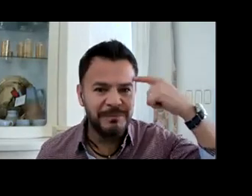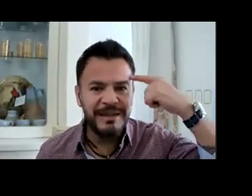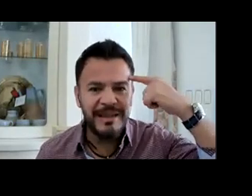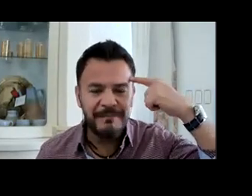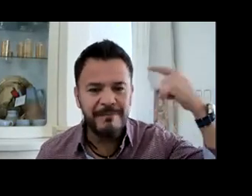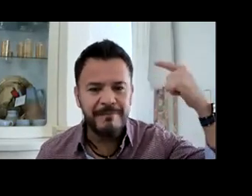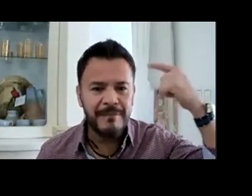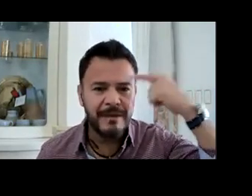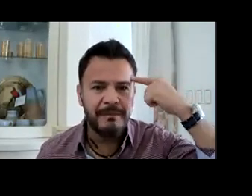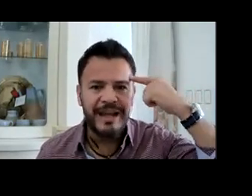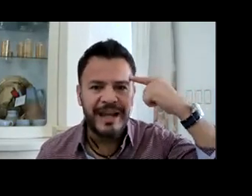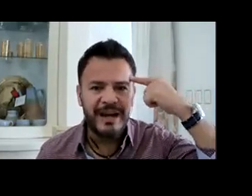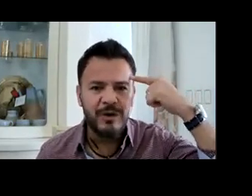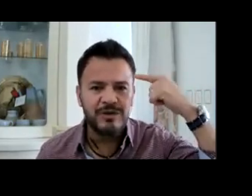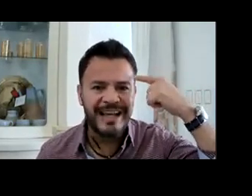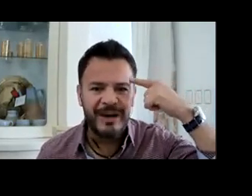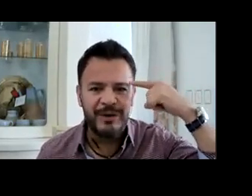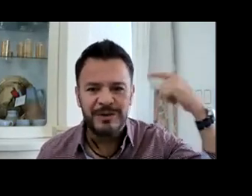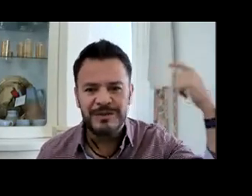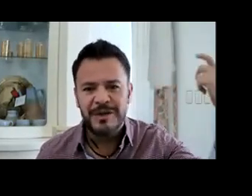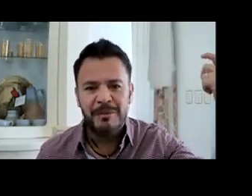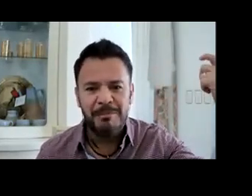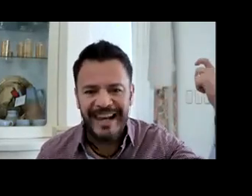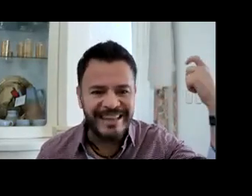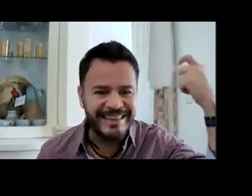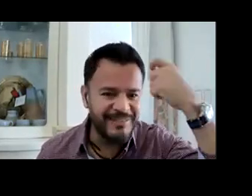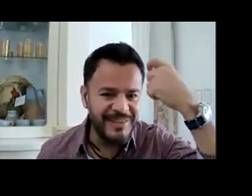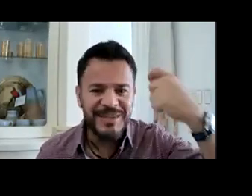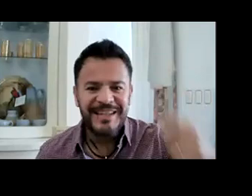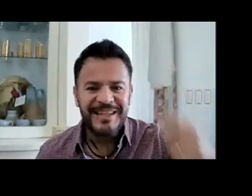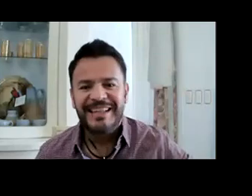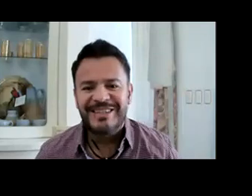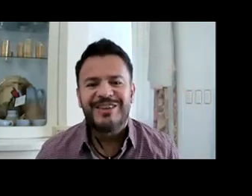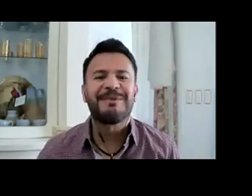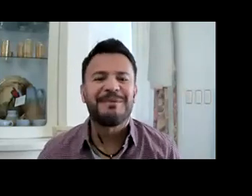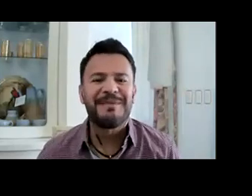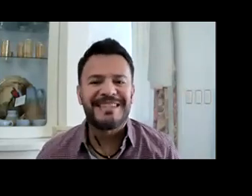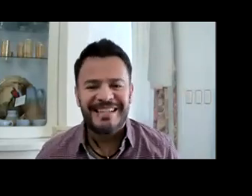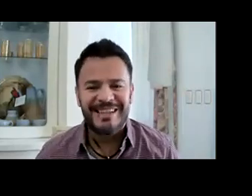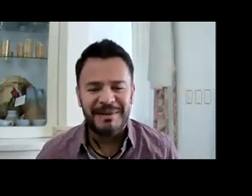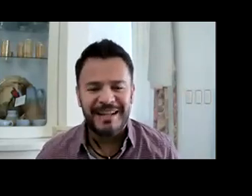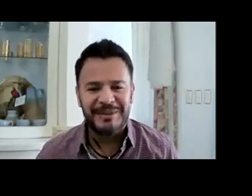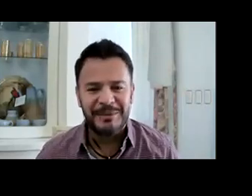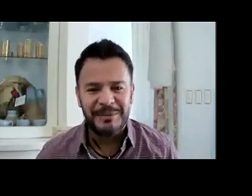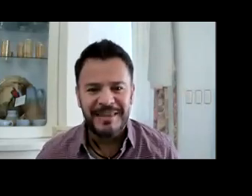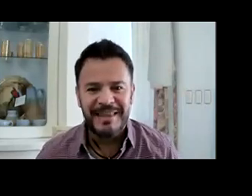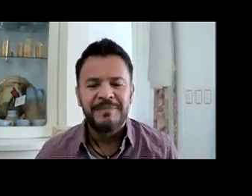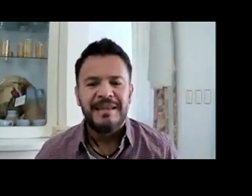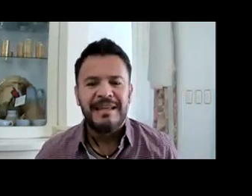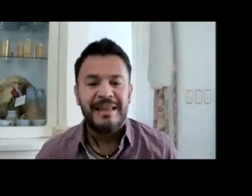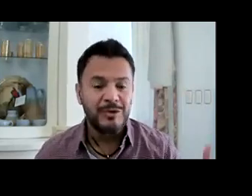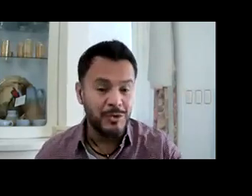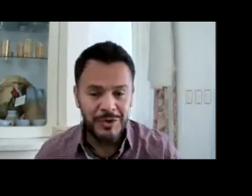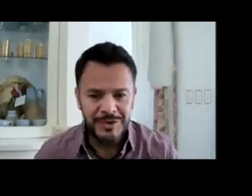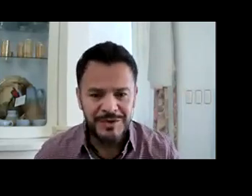mente, bloquéalos, hackéalos, ponle el antivirus, que son las promesas de Dios para tu vida y la de